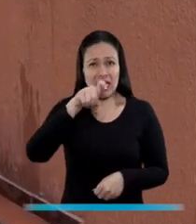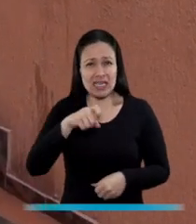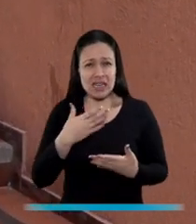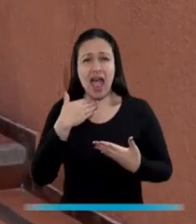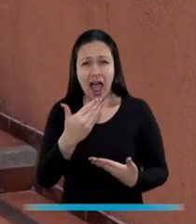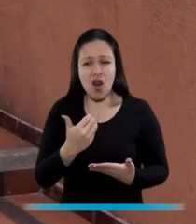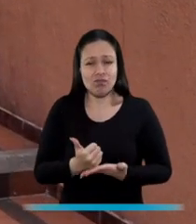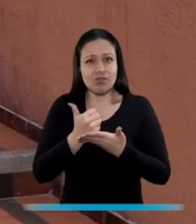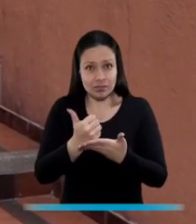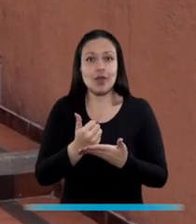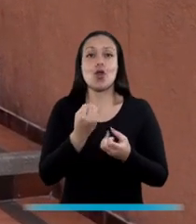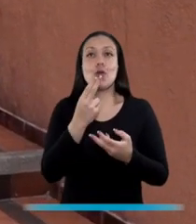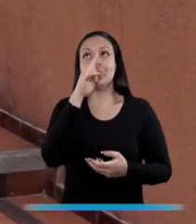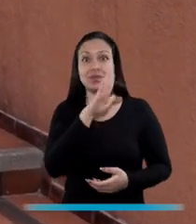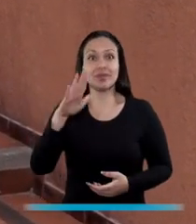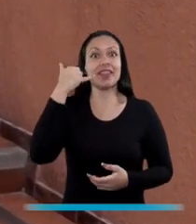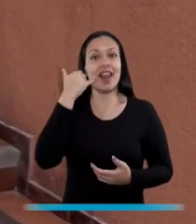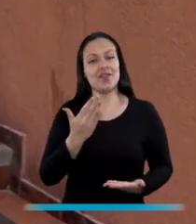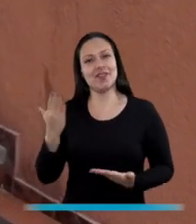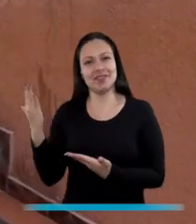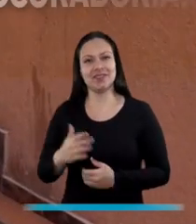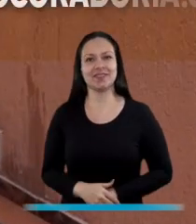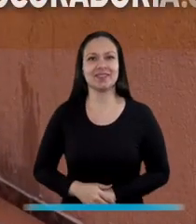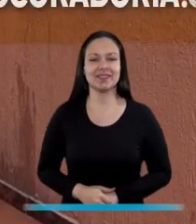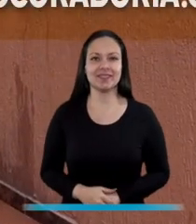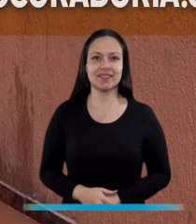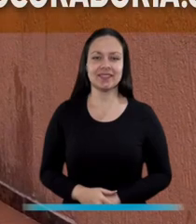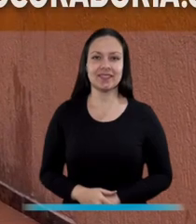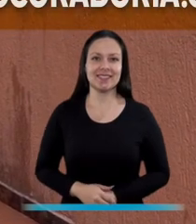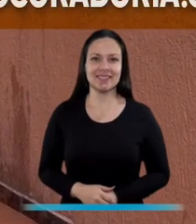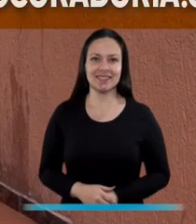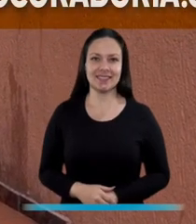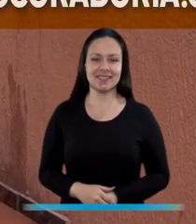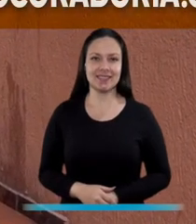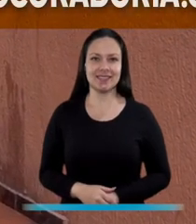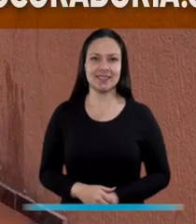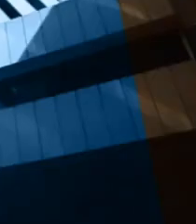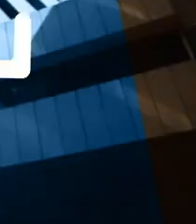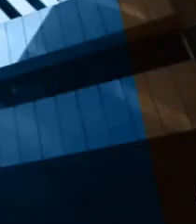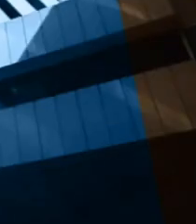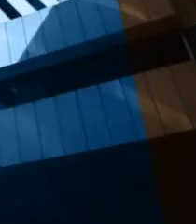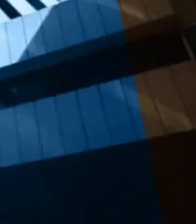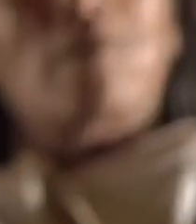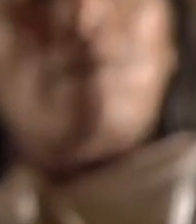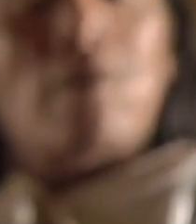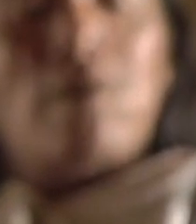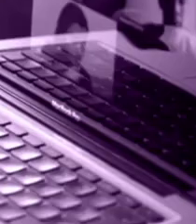018000-940-808 o a través de nuestra sede electrónica en www.procuraduría.gov.co.